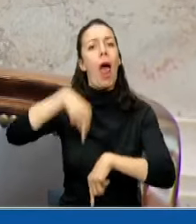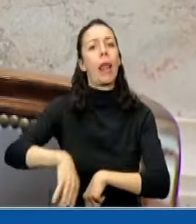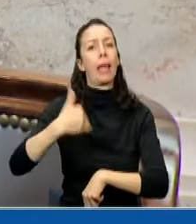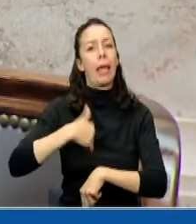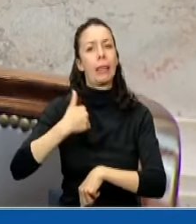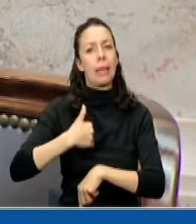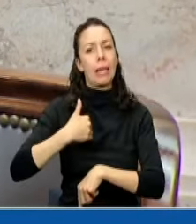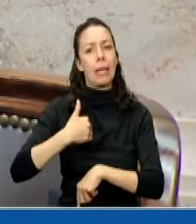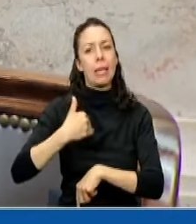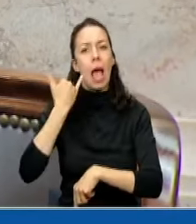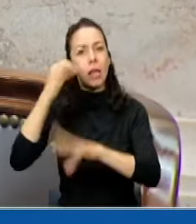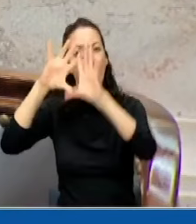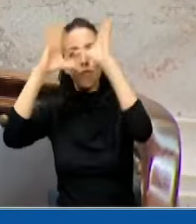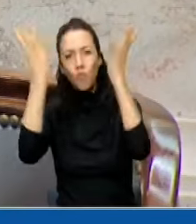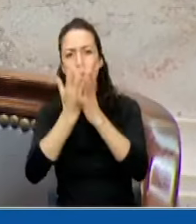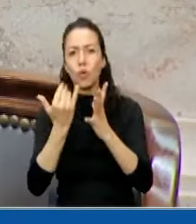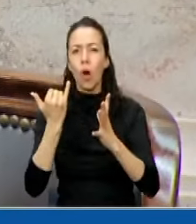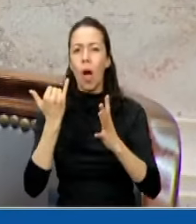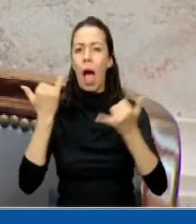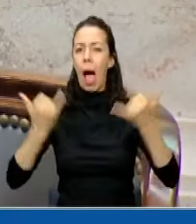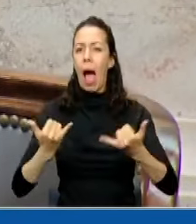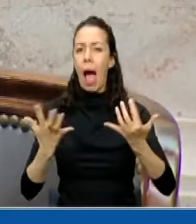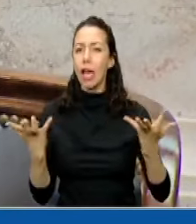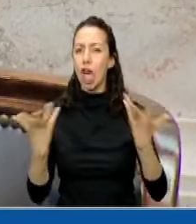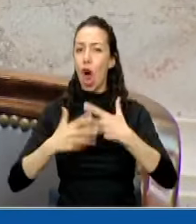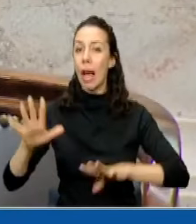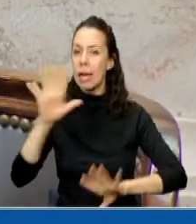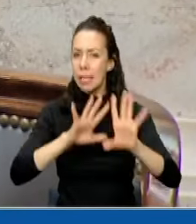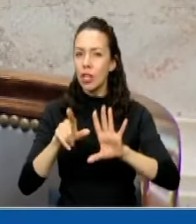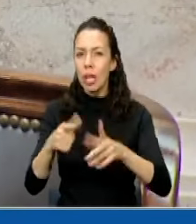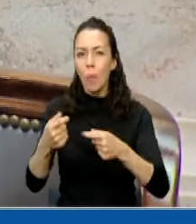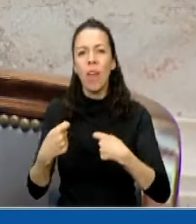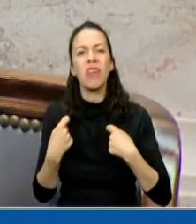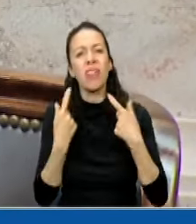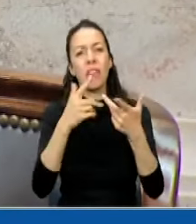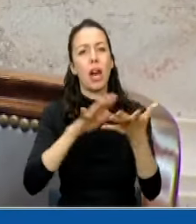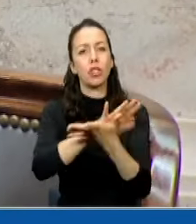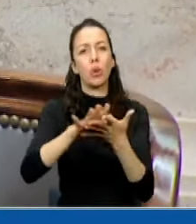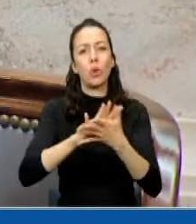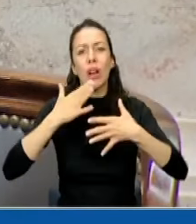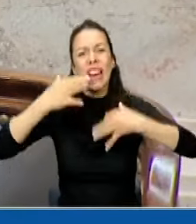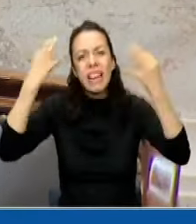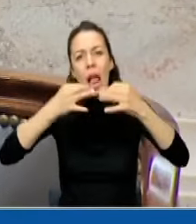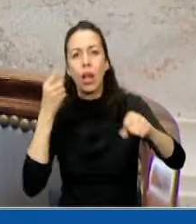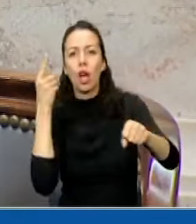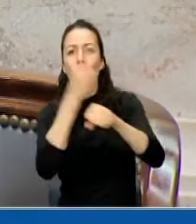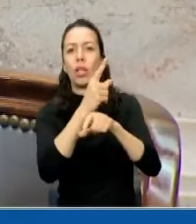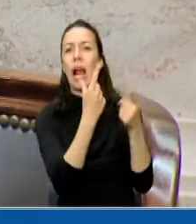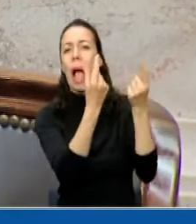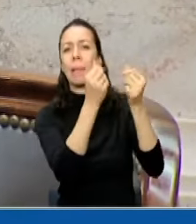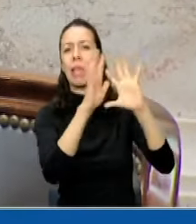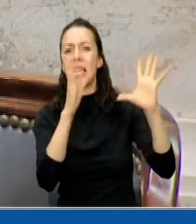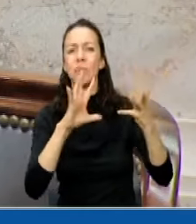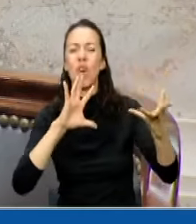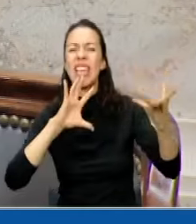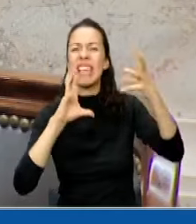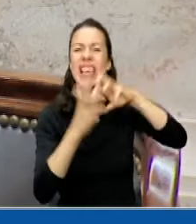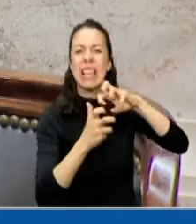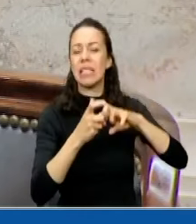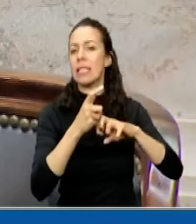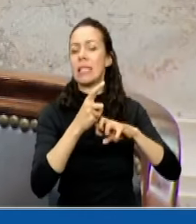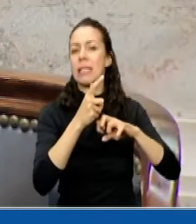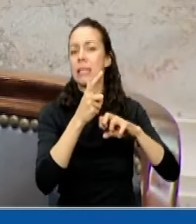y en el mundo que puede darle una salida real a la debacle capitalista y a esta crisis sin